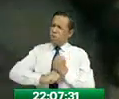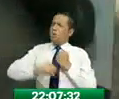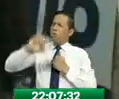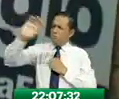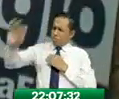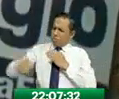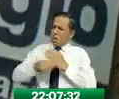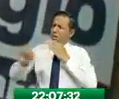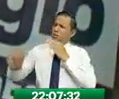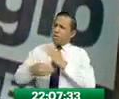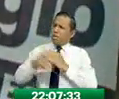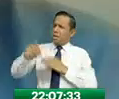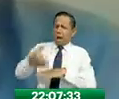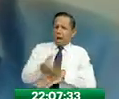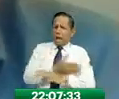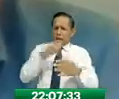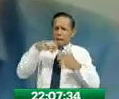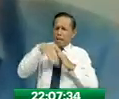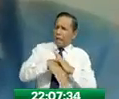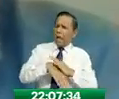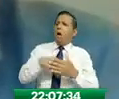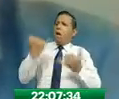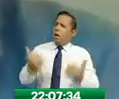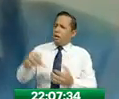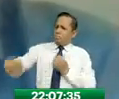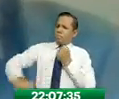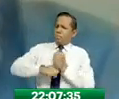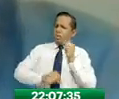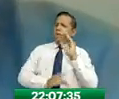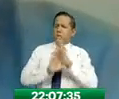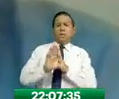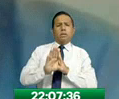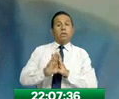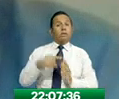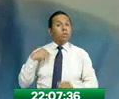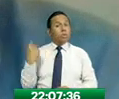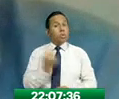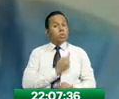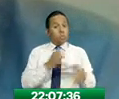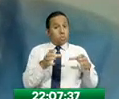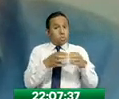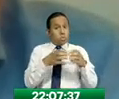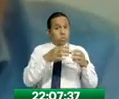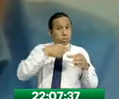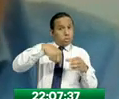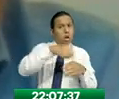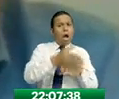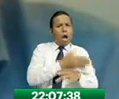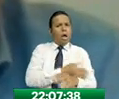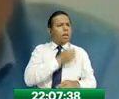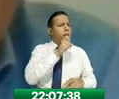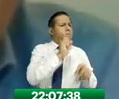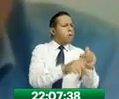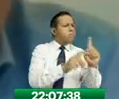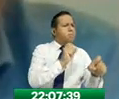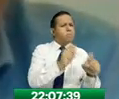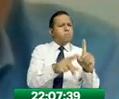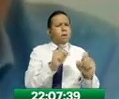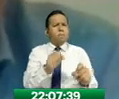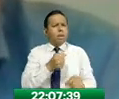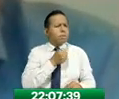del COVID-19. Nosotros incluso como federación hicimos encuestas y más